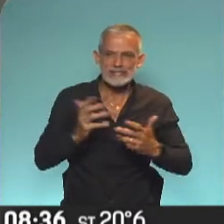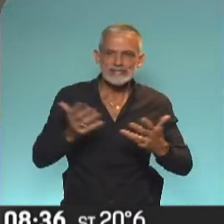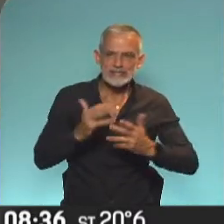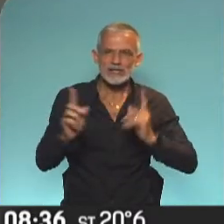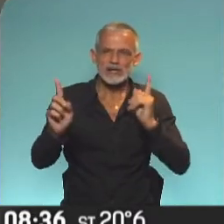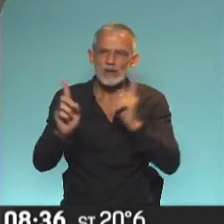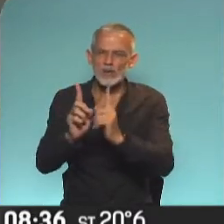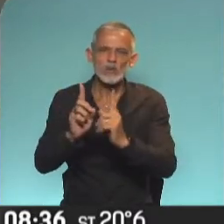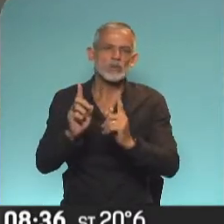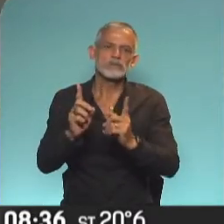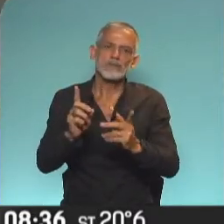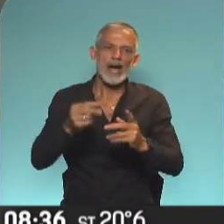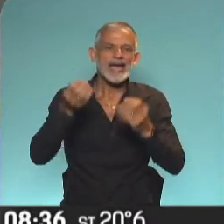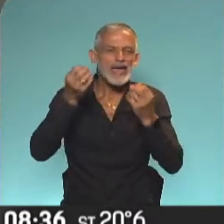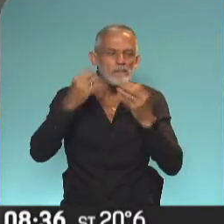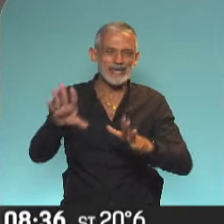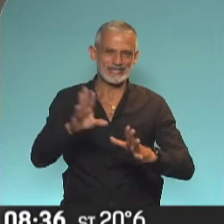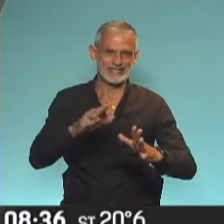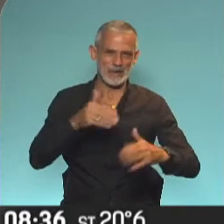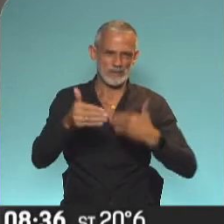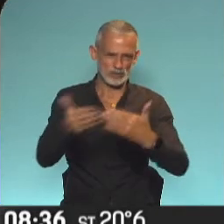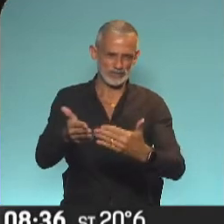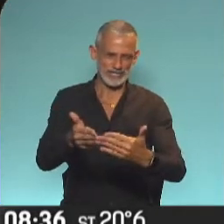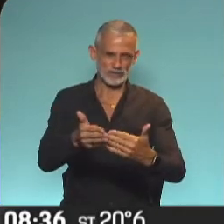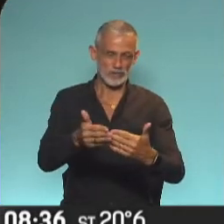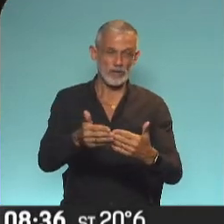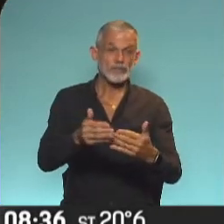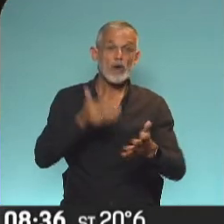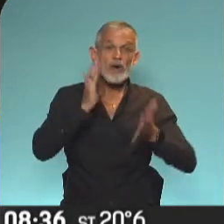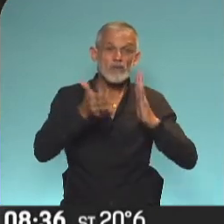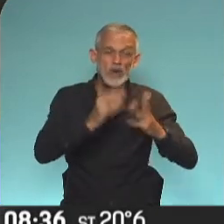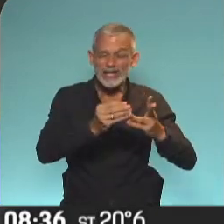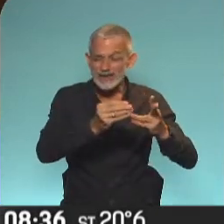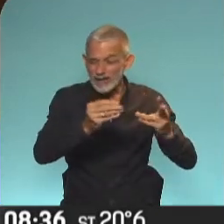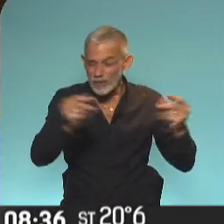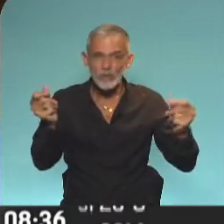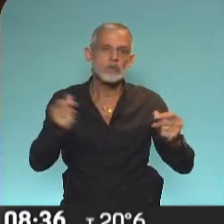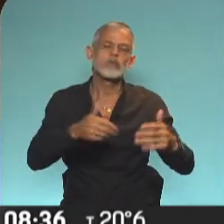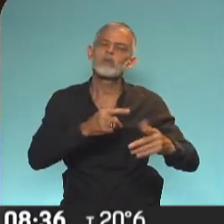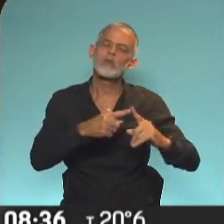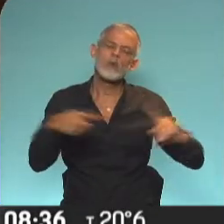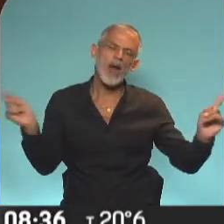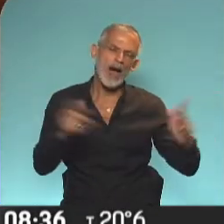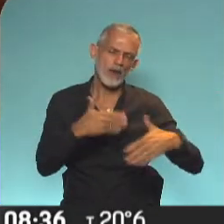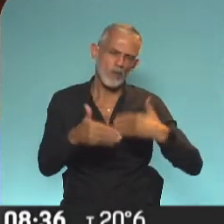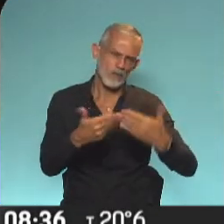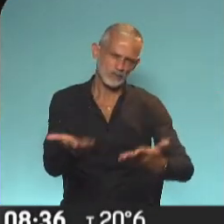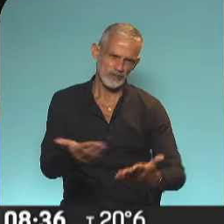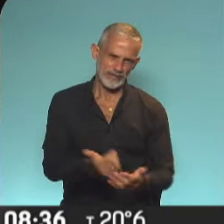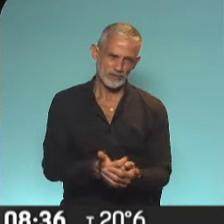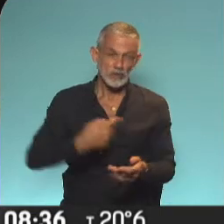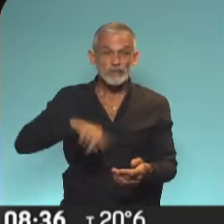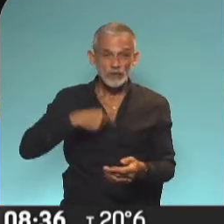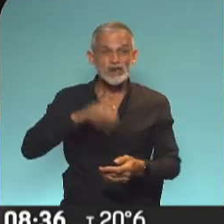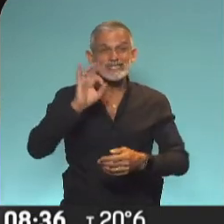atención es un momento donde empieza un proceso, pero la salida de la violencia es todo un proceso. Nosotras en ese sentido también